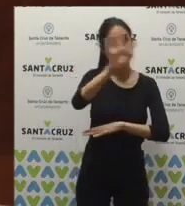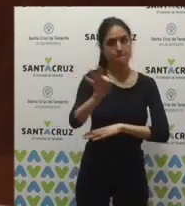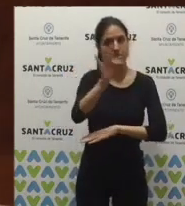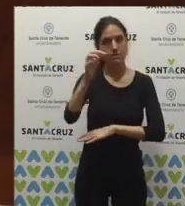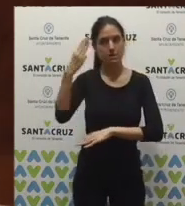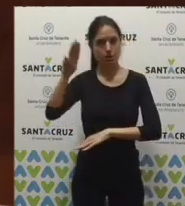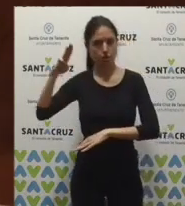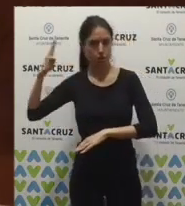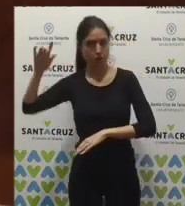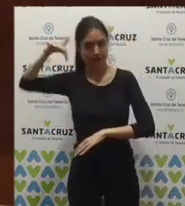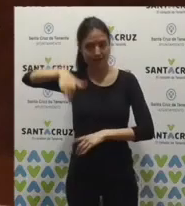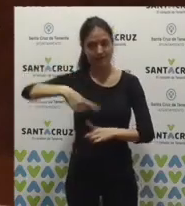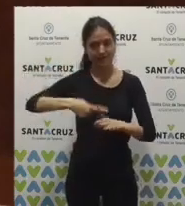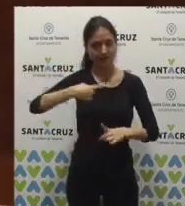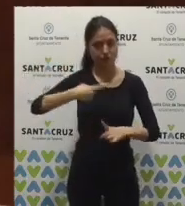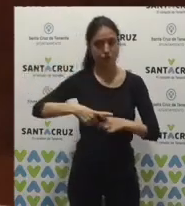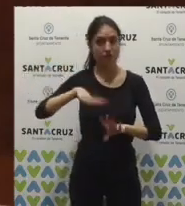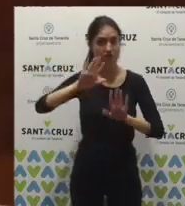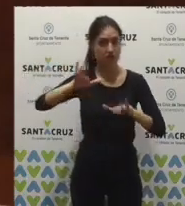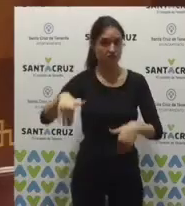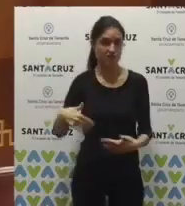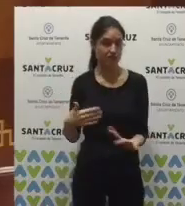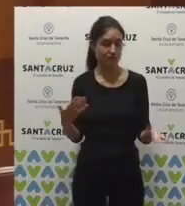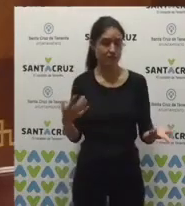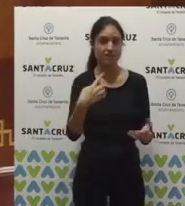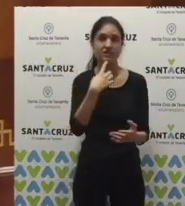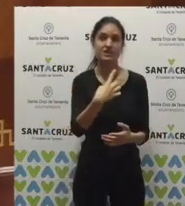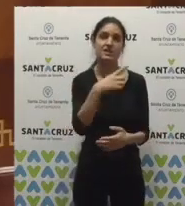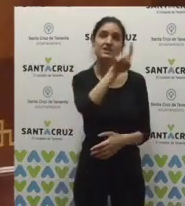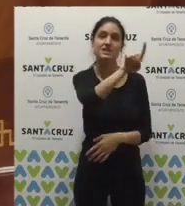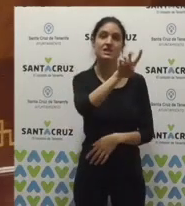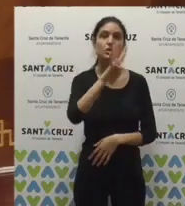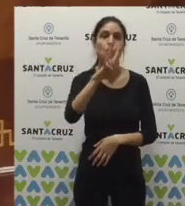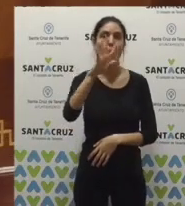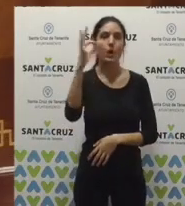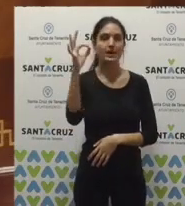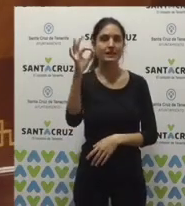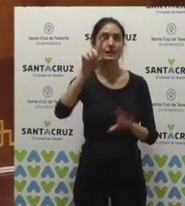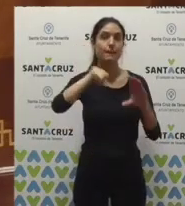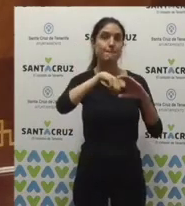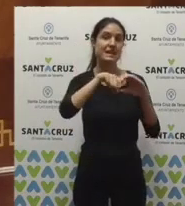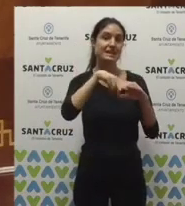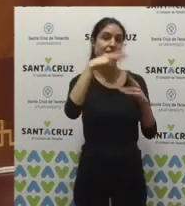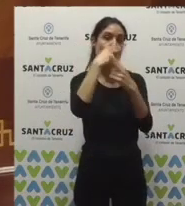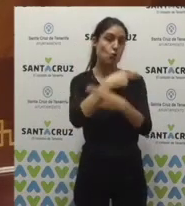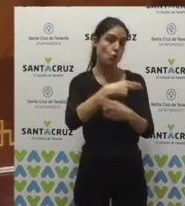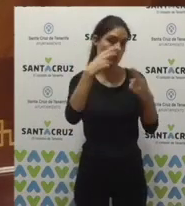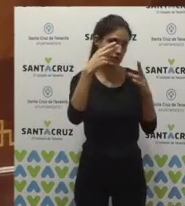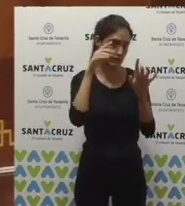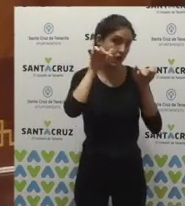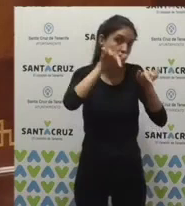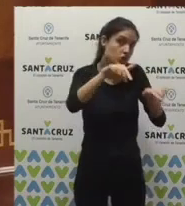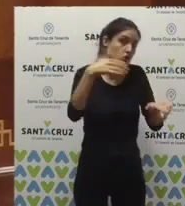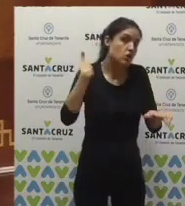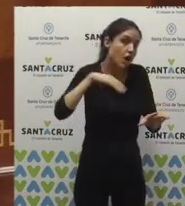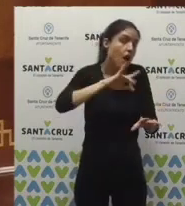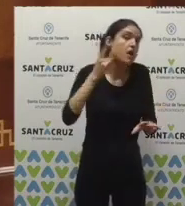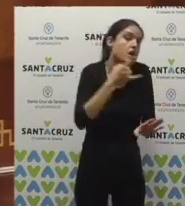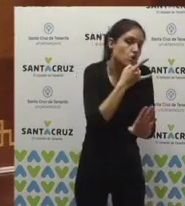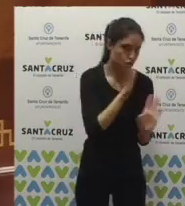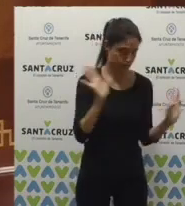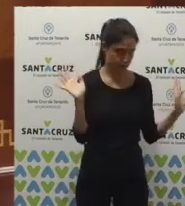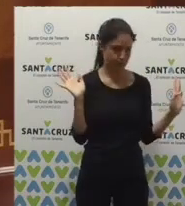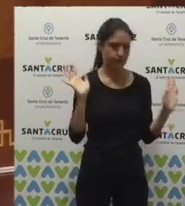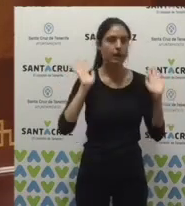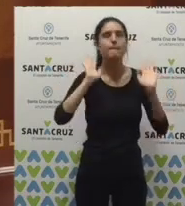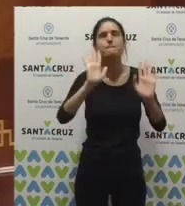la herencia que dejan son 140 plazas públicas de escuelas infantiles ya eso ya per se es un error pero que me costaría aún